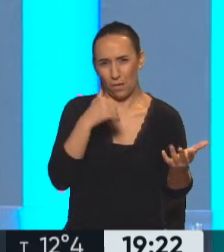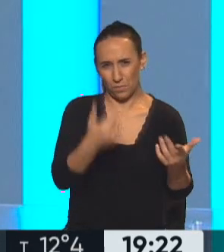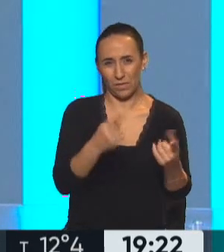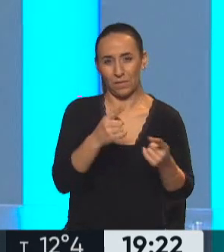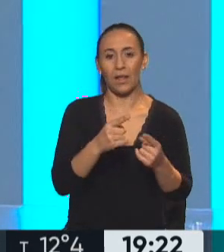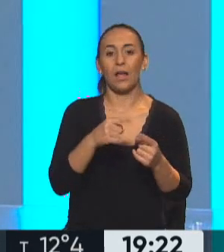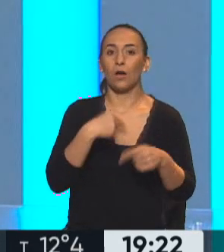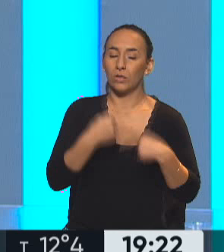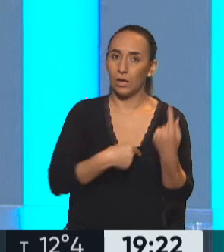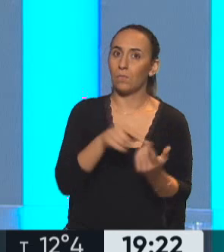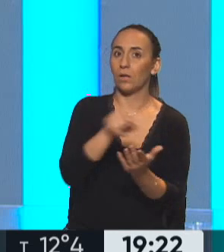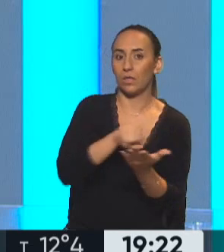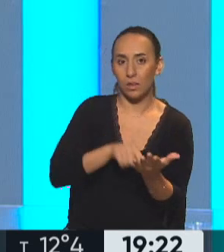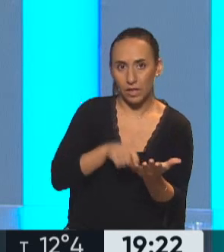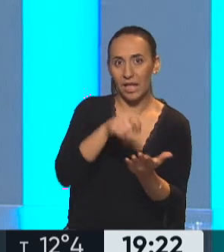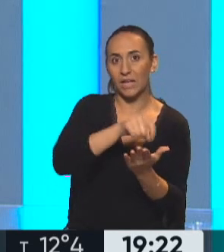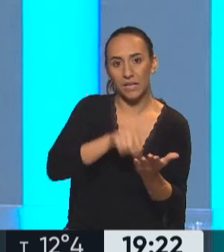proceso escrito.